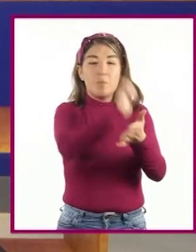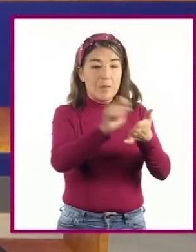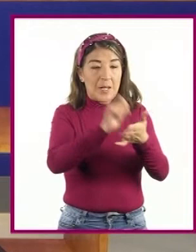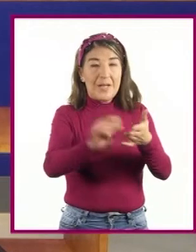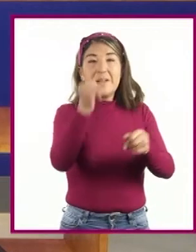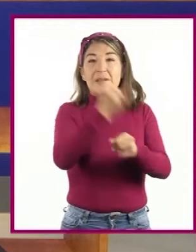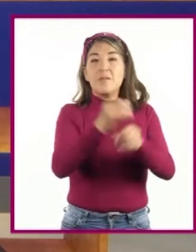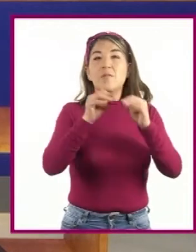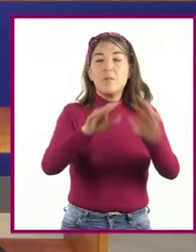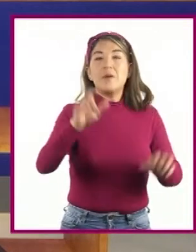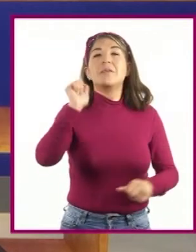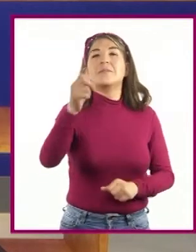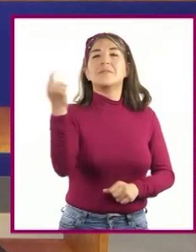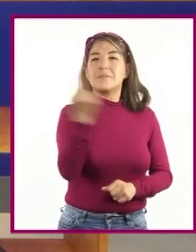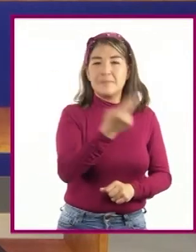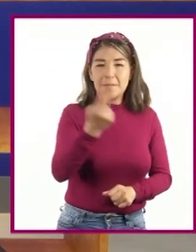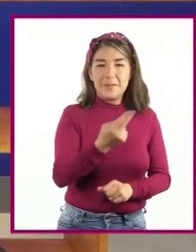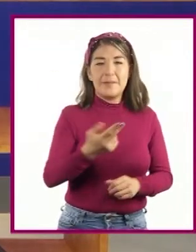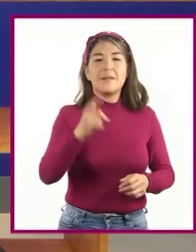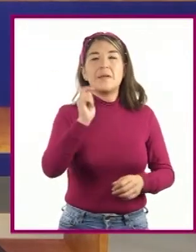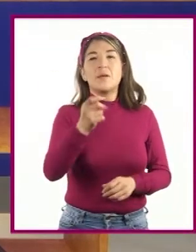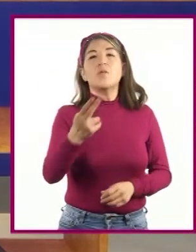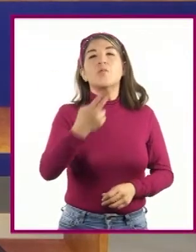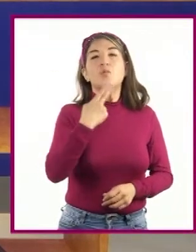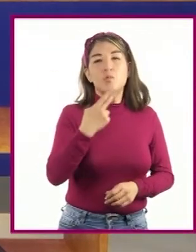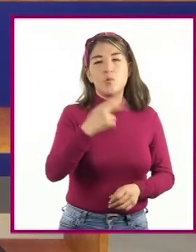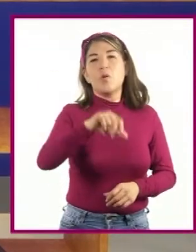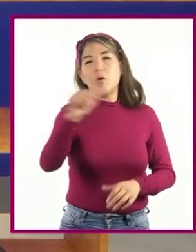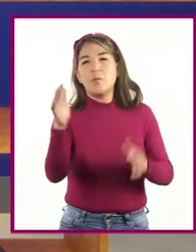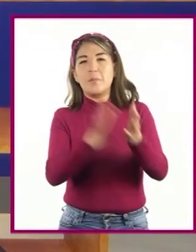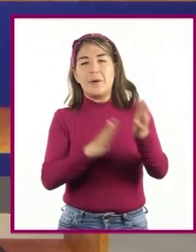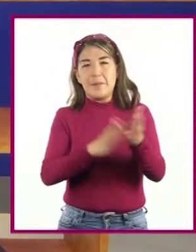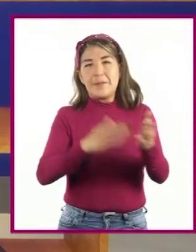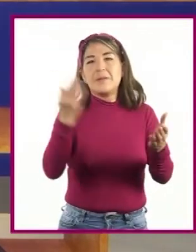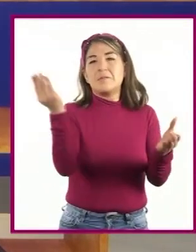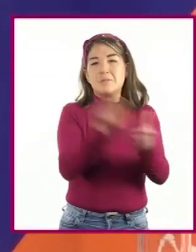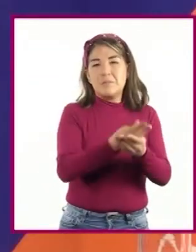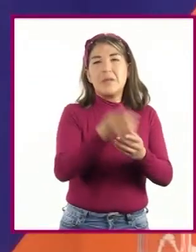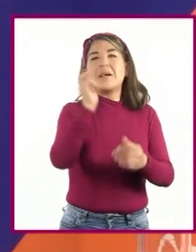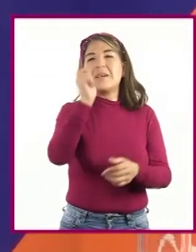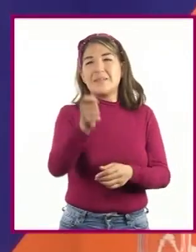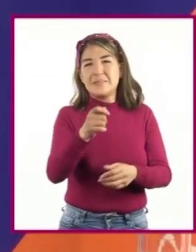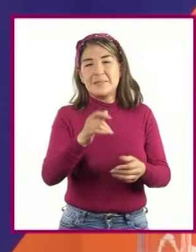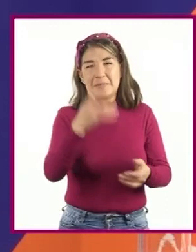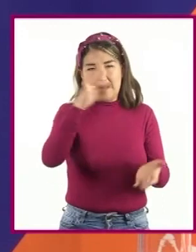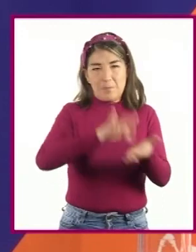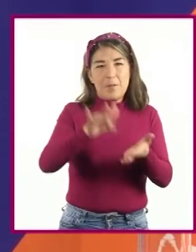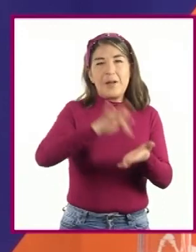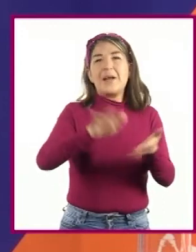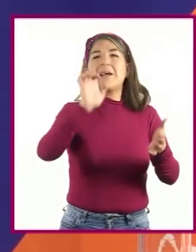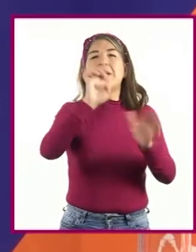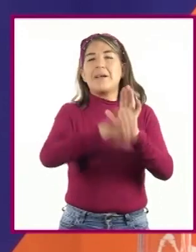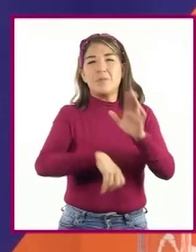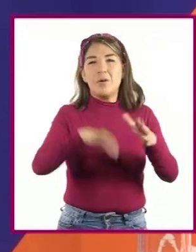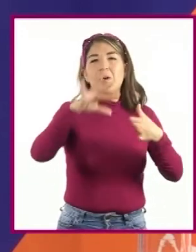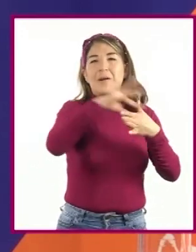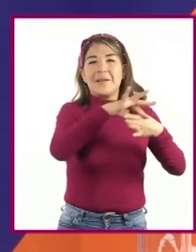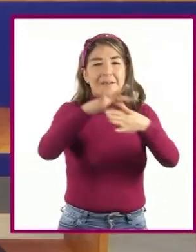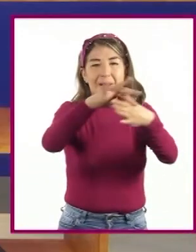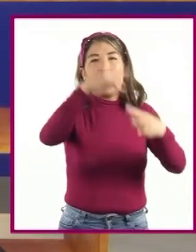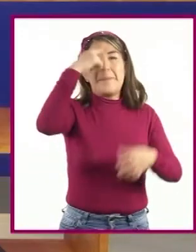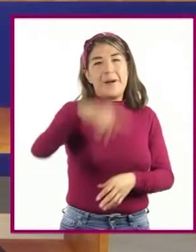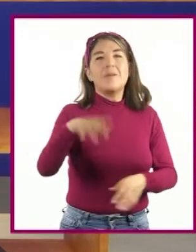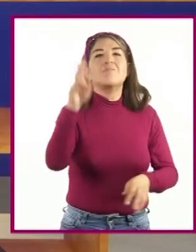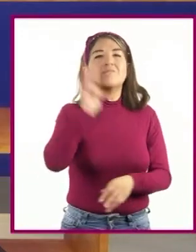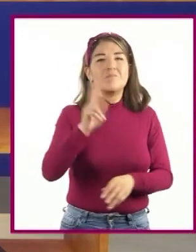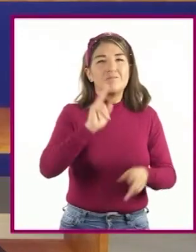de experimento requiere generalmente del uso de otros documentos de apoyo, por ejemplo, una guía para llevar a cabo la práctica de